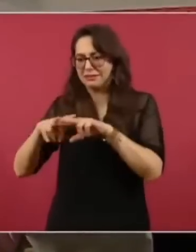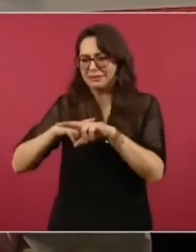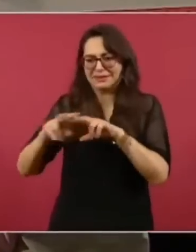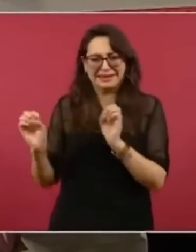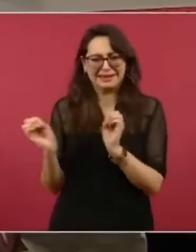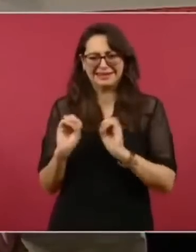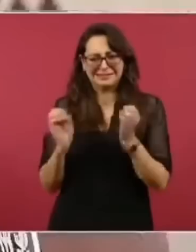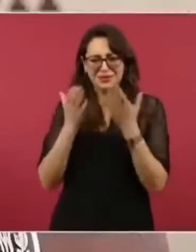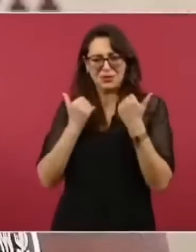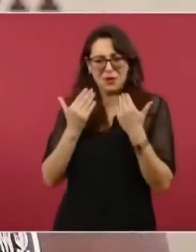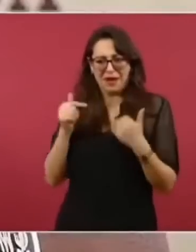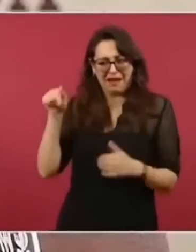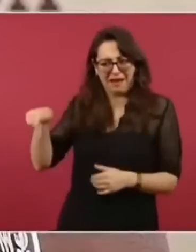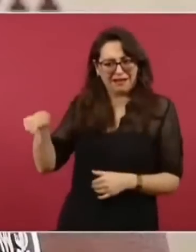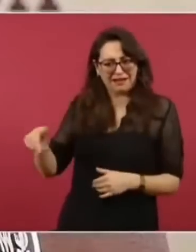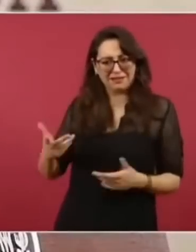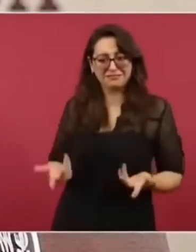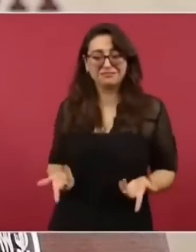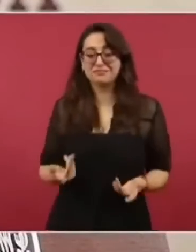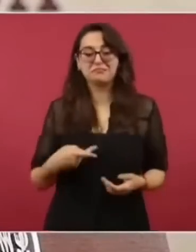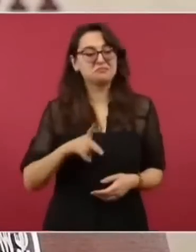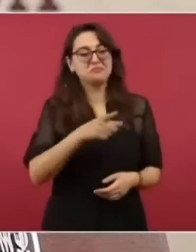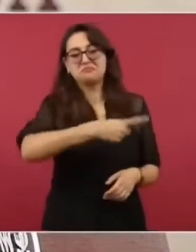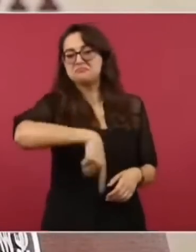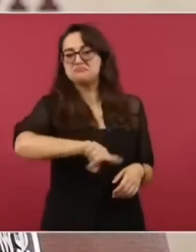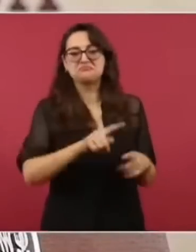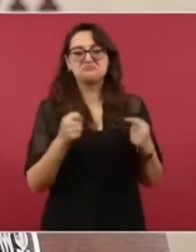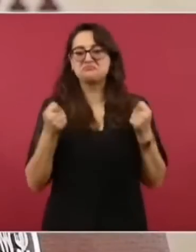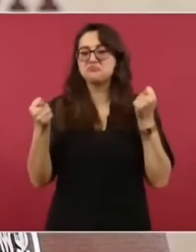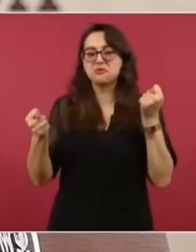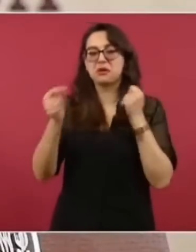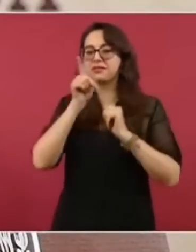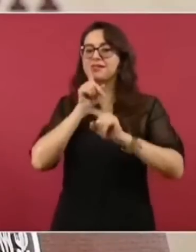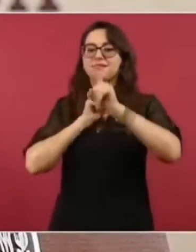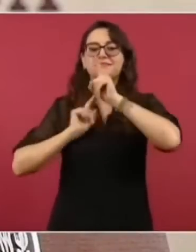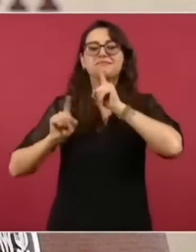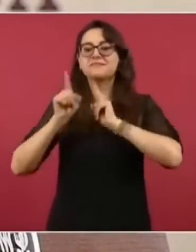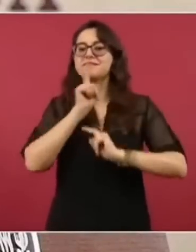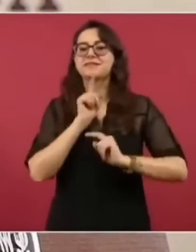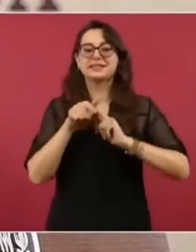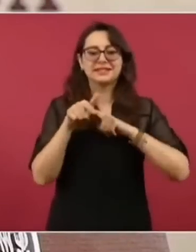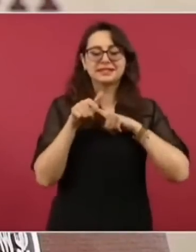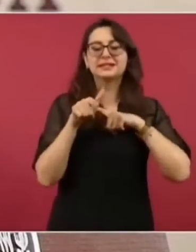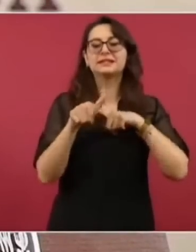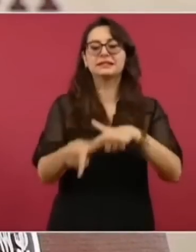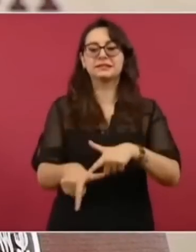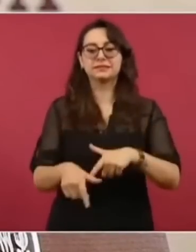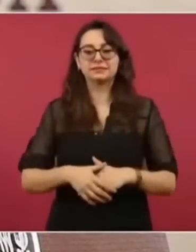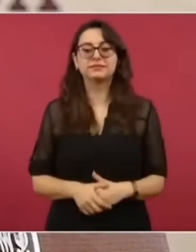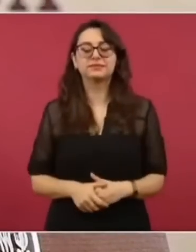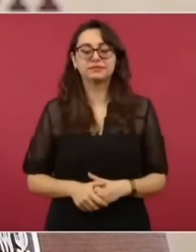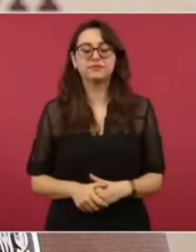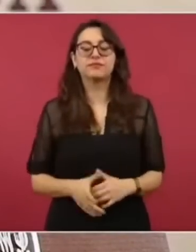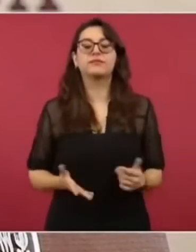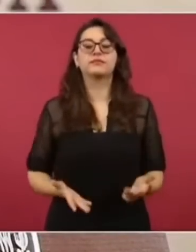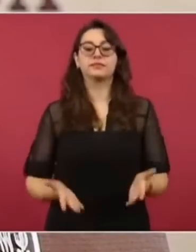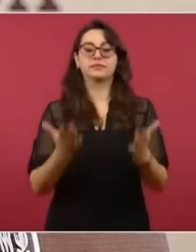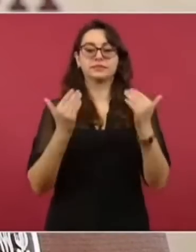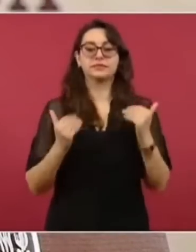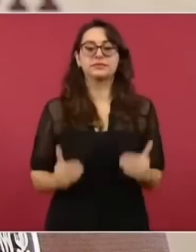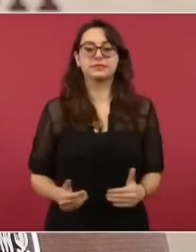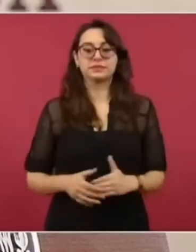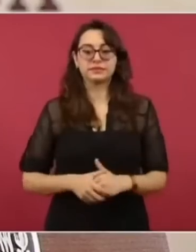mintiendo. En fin, vamos con la siguiente que queremos presentarles. Es